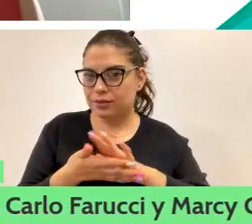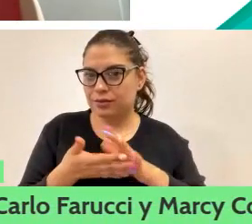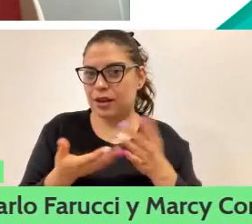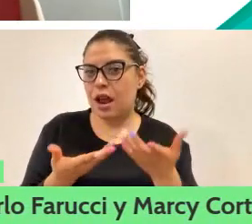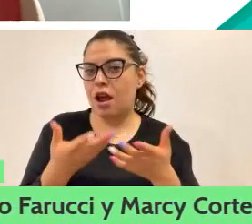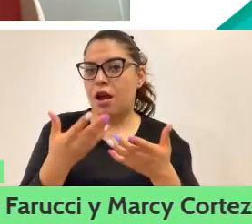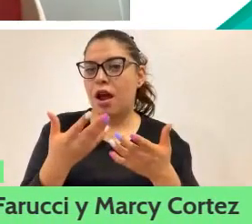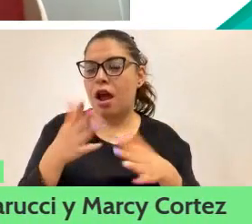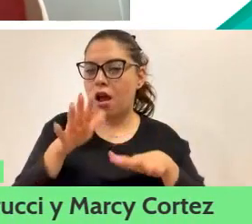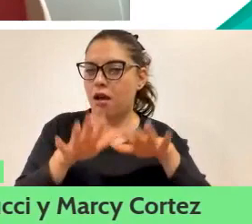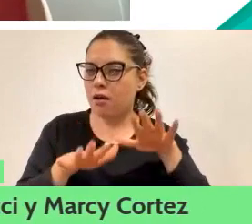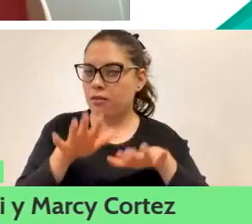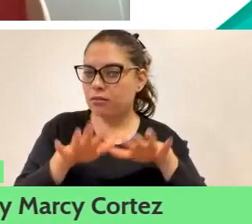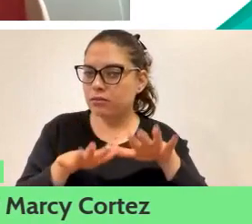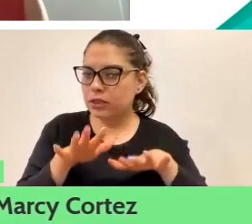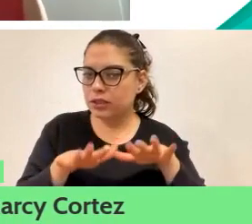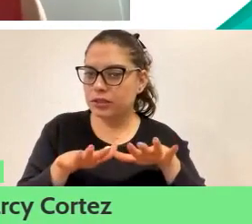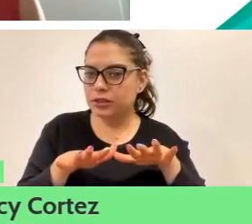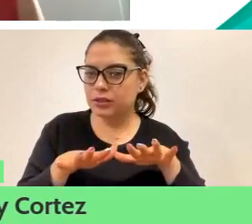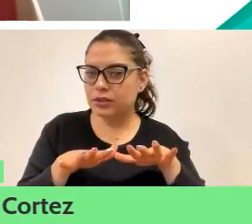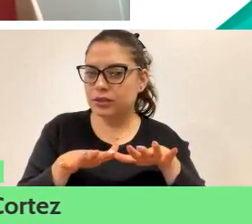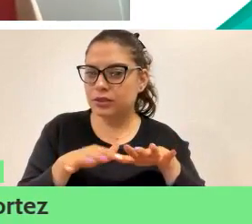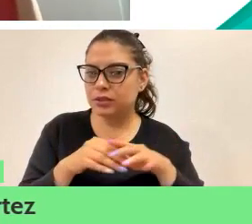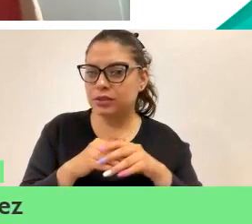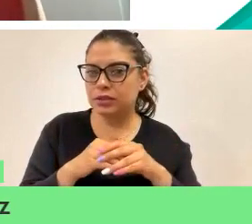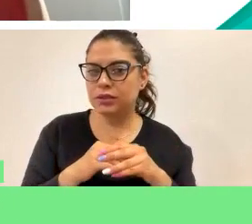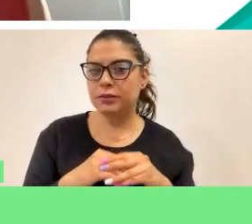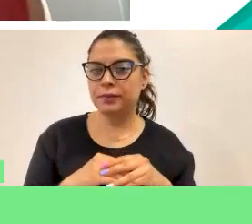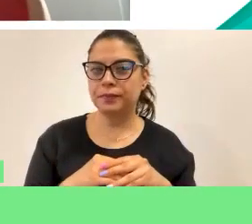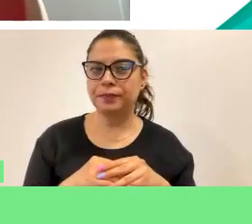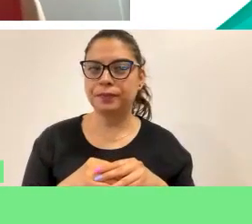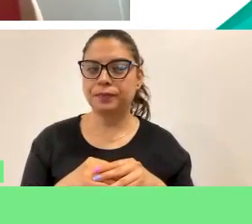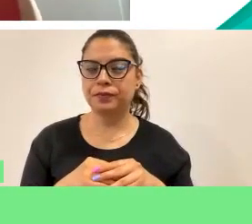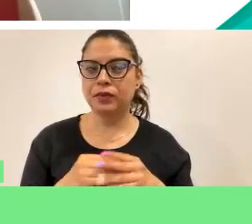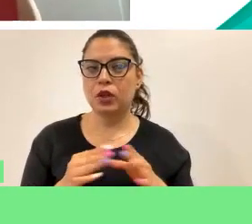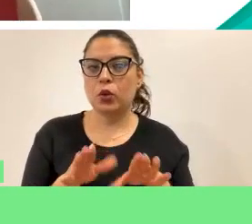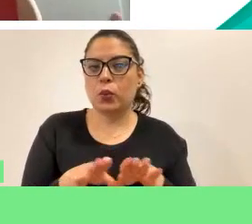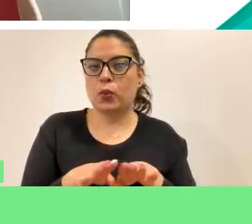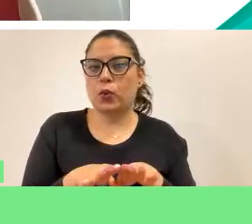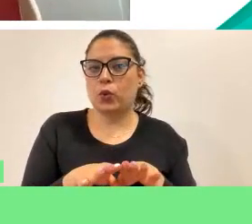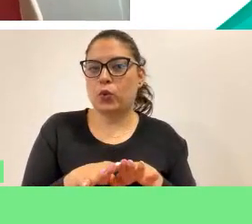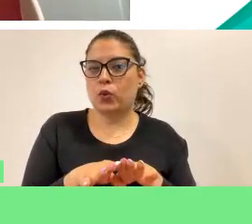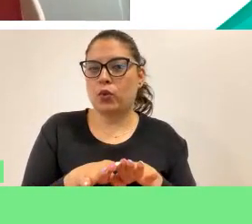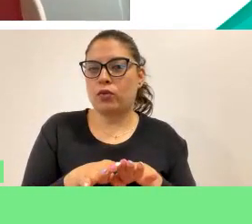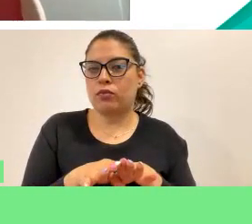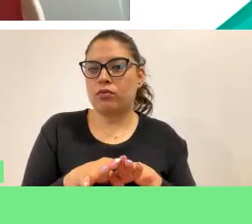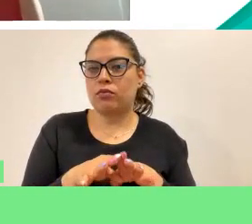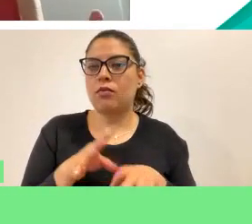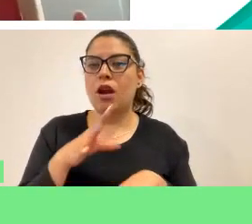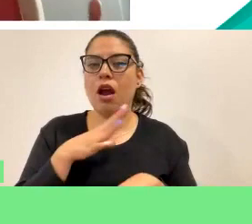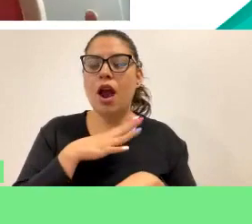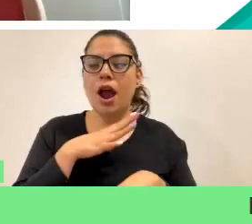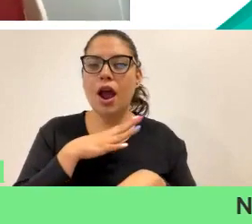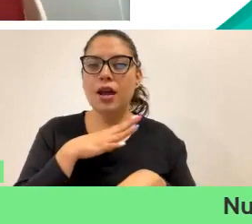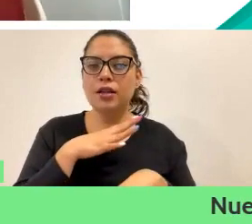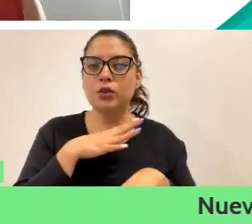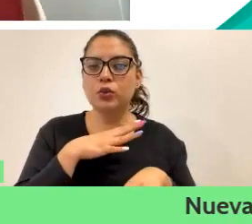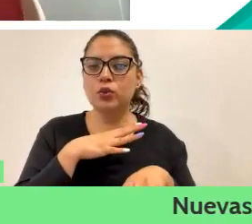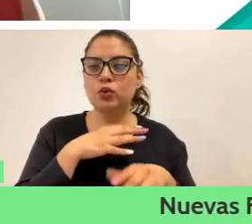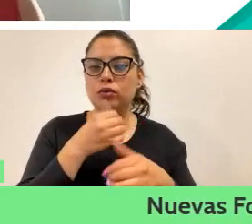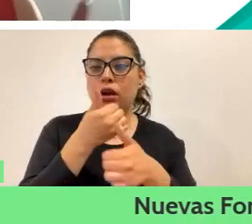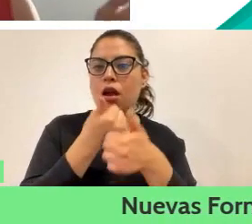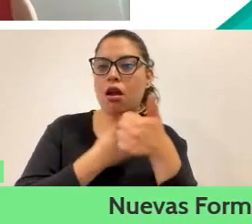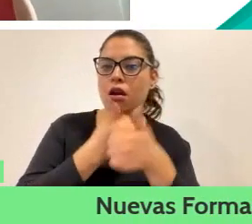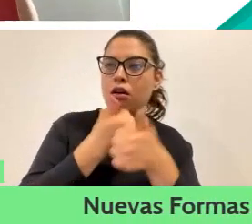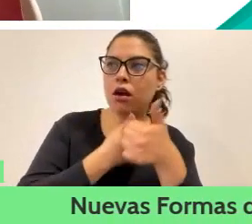veces actuamos por reacción automática, ¿no? Te ponen un reto y es lo primero que te sale decir es